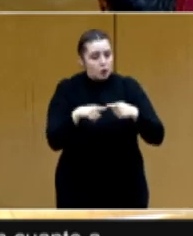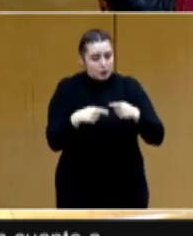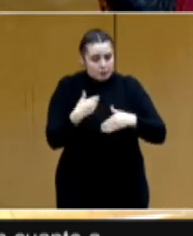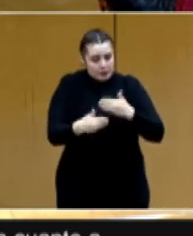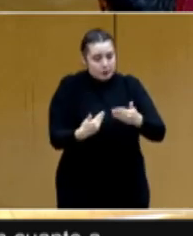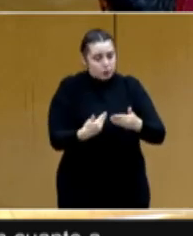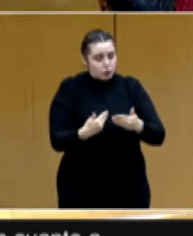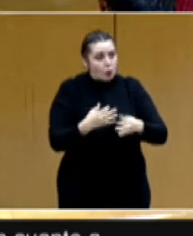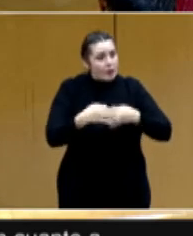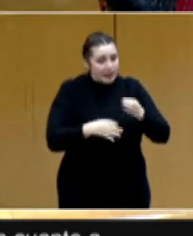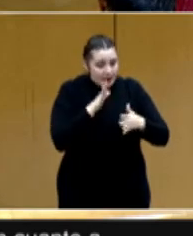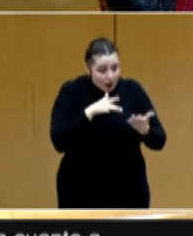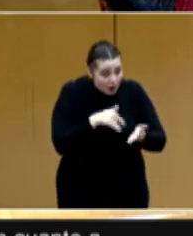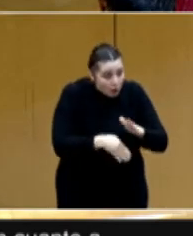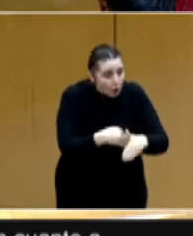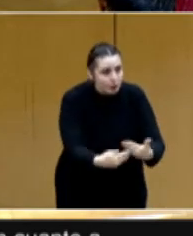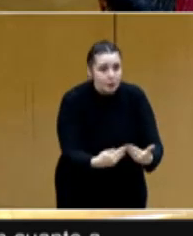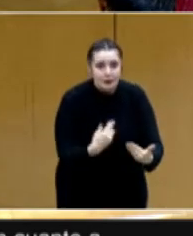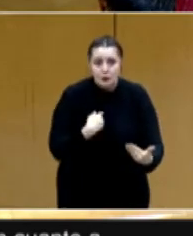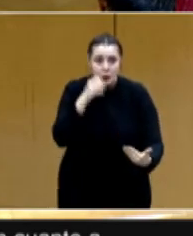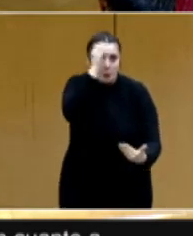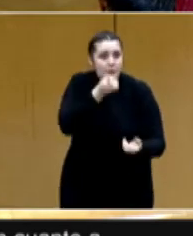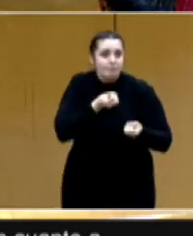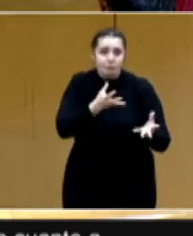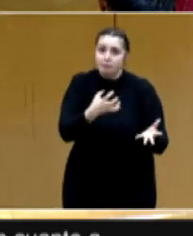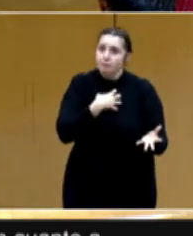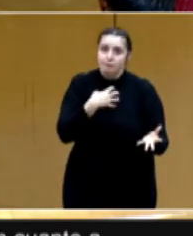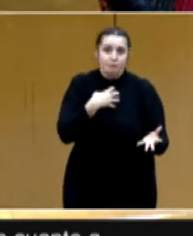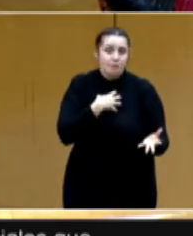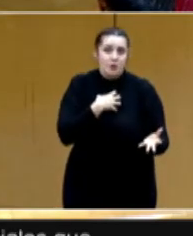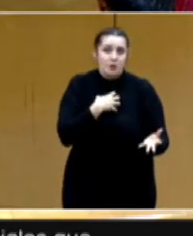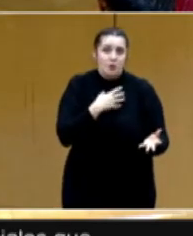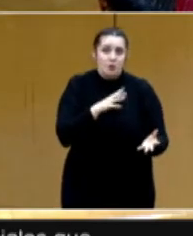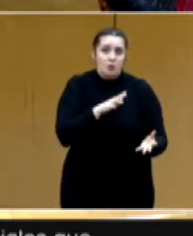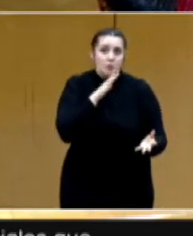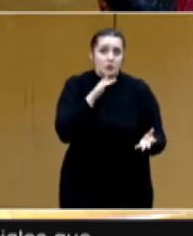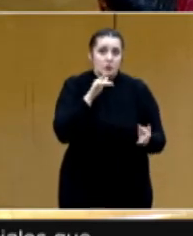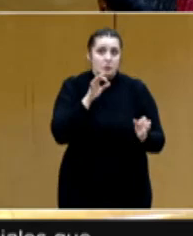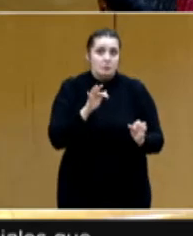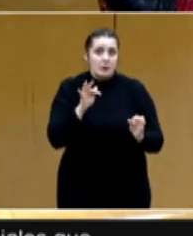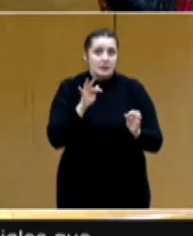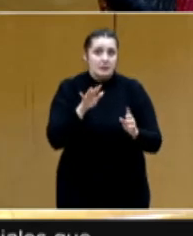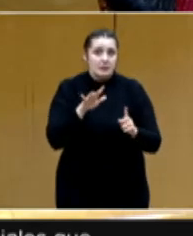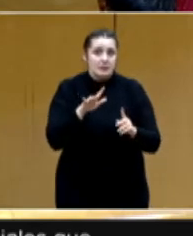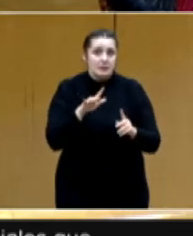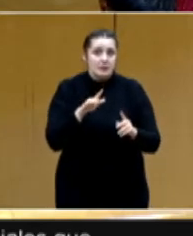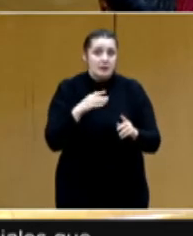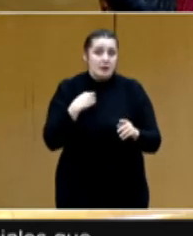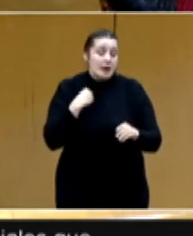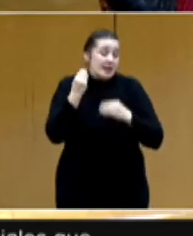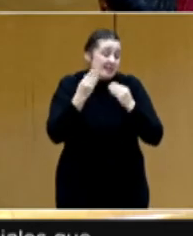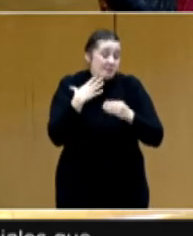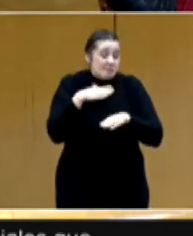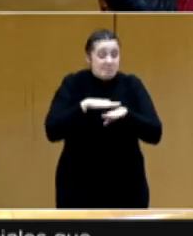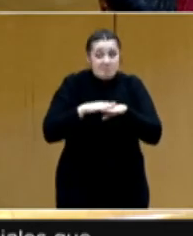no puedo entrar a valorar esos detalles por muy concreta que sea la pregunta y apelo a su comprensión para